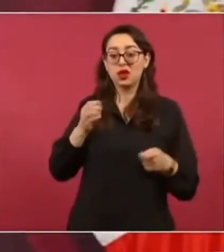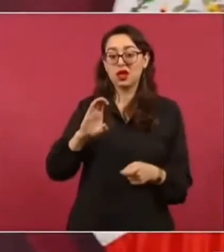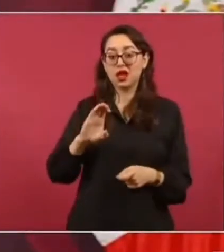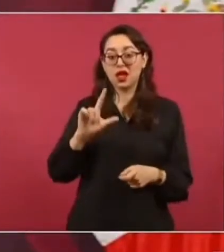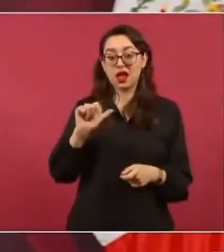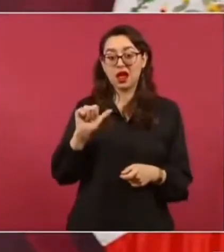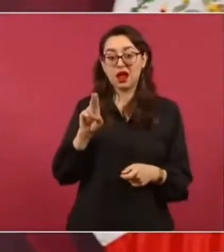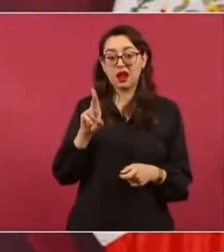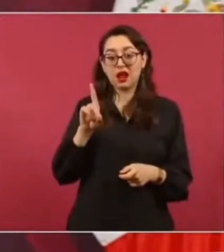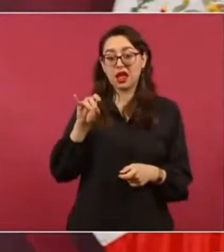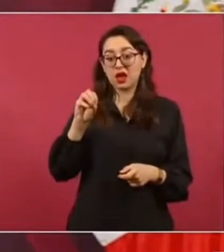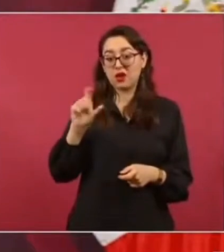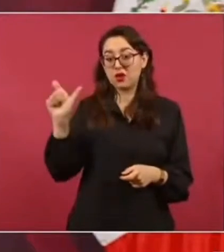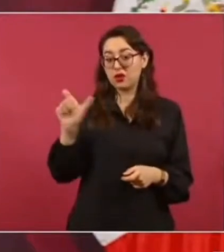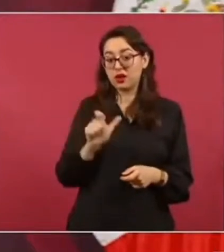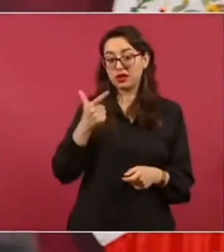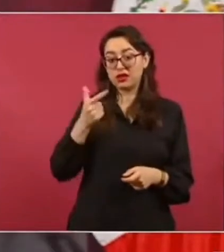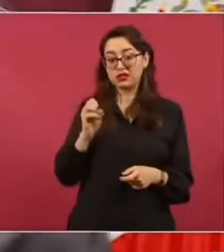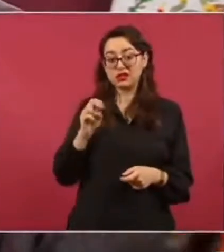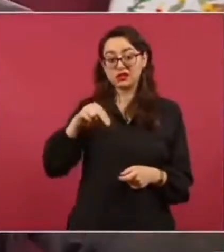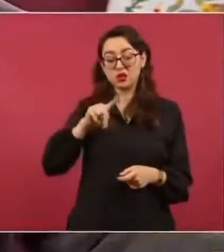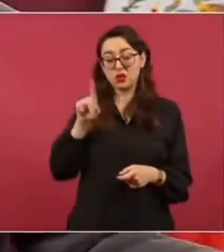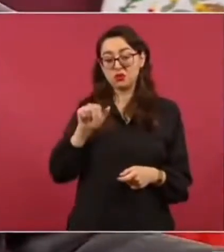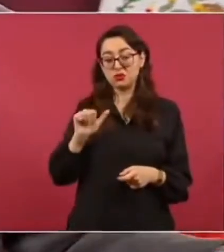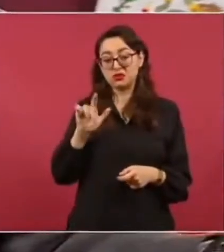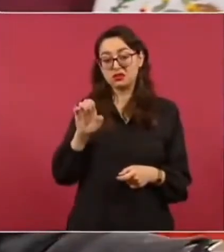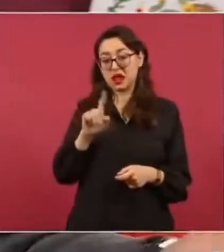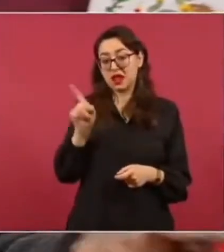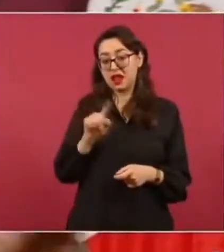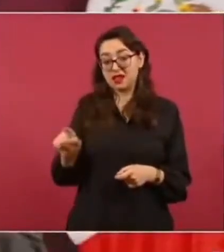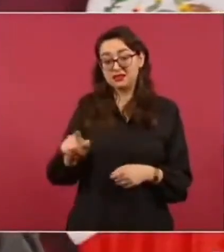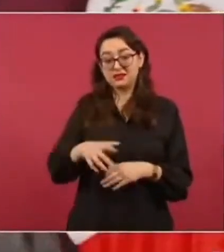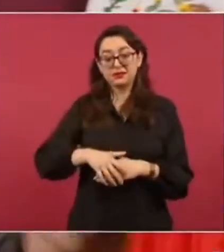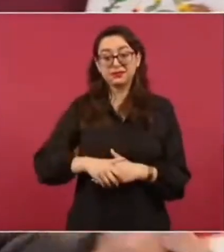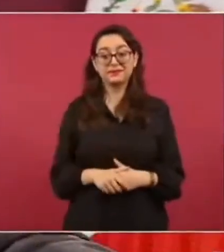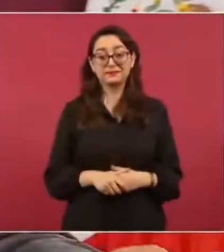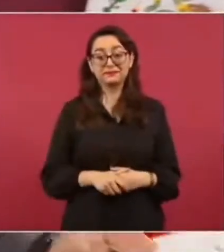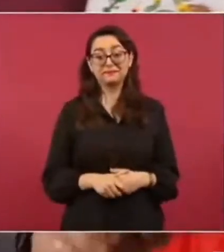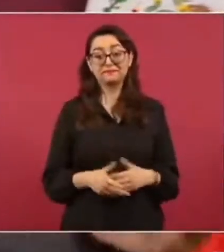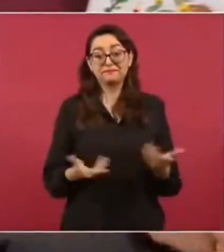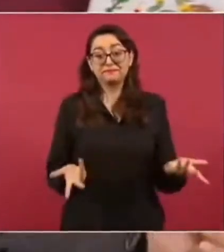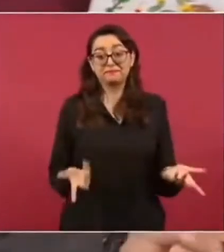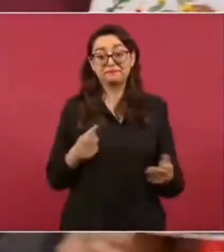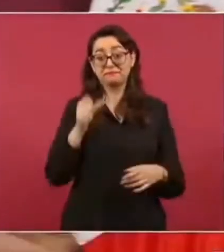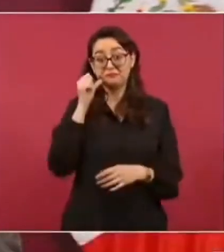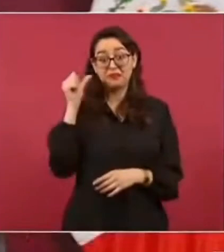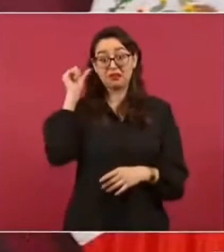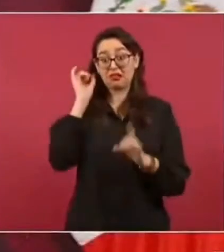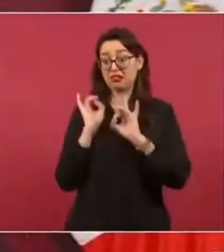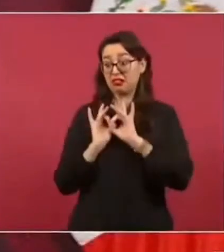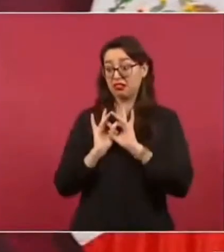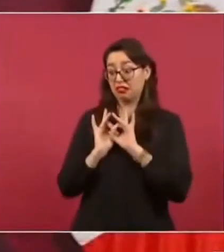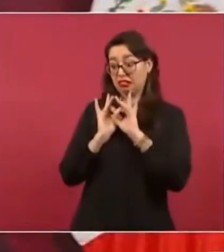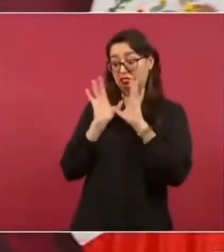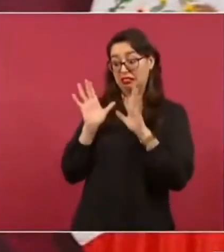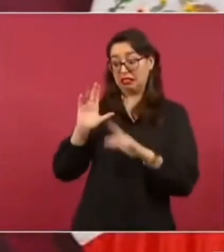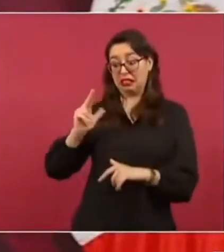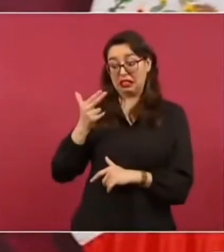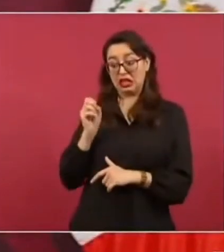Entonces me dice, ¿qué va a pasar con esto de ayer? Pues es lo mismo.